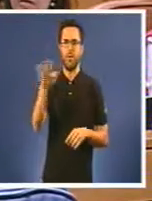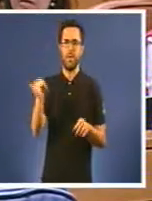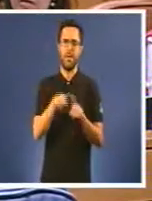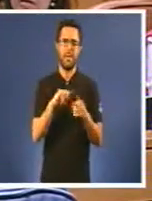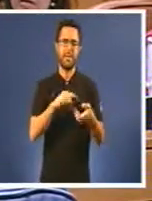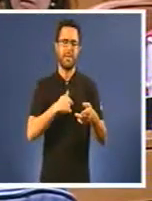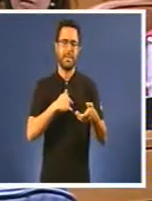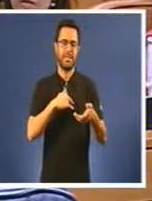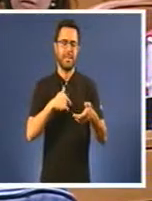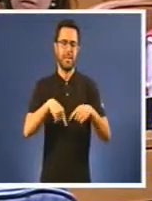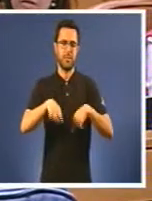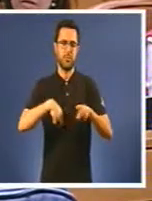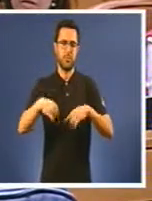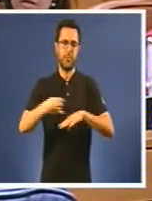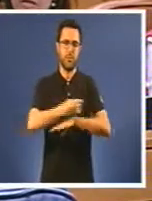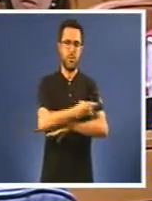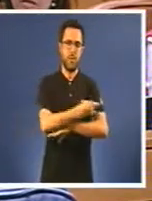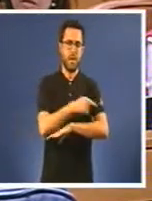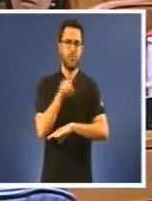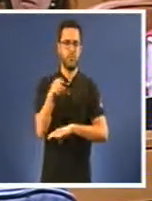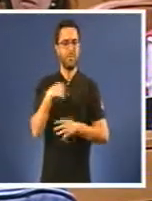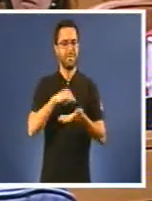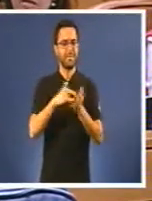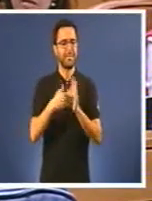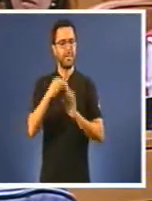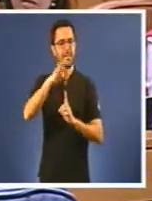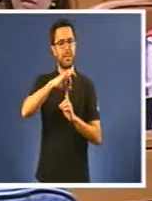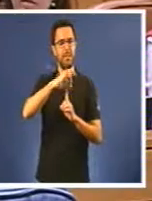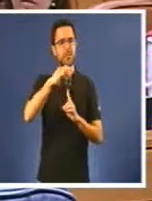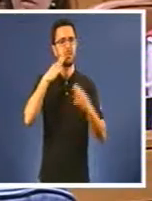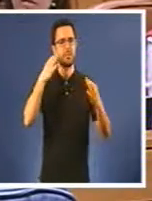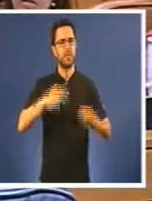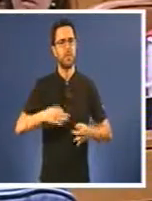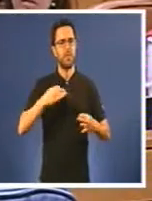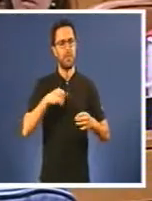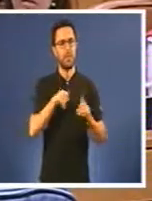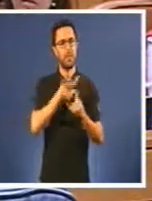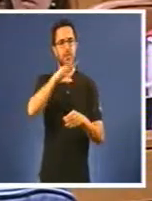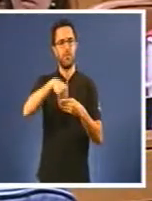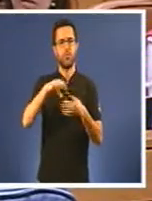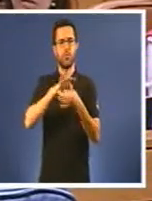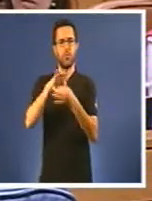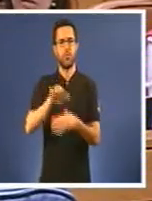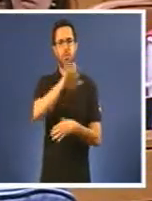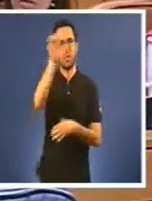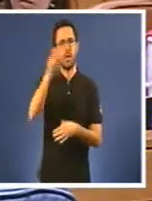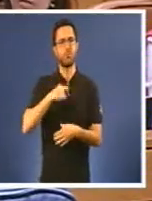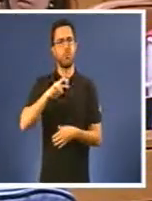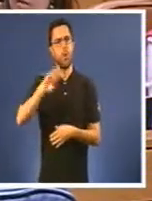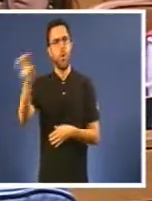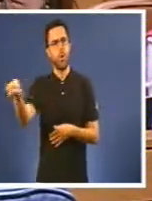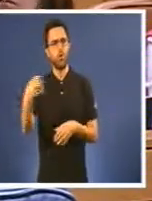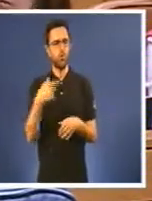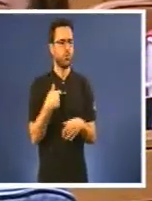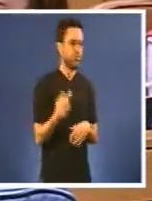de Transportes Ferroviarios. E os sistemas de sinalización de seguridade predominantes na Unión Europea son outros. En